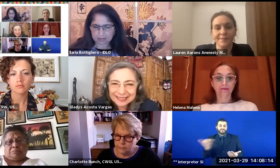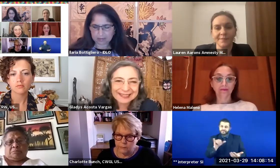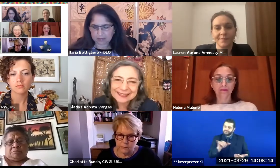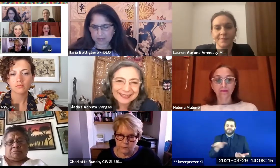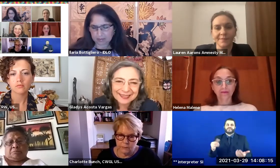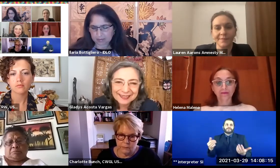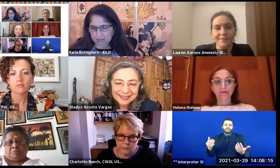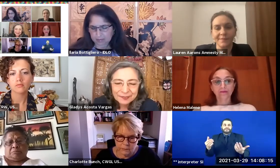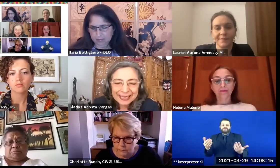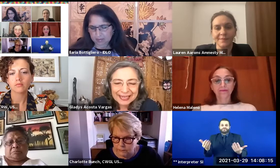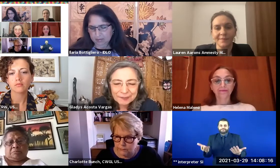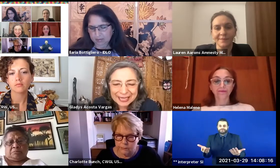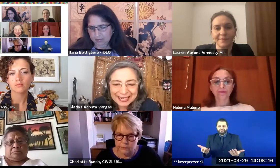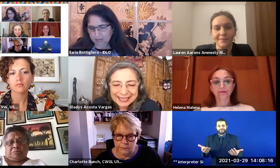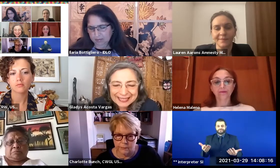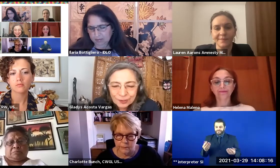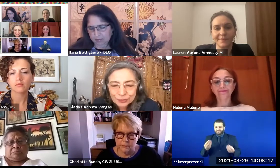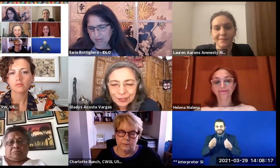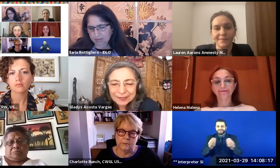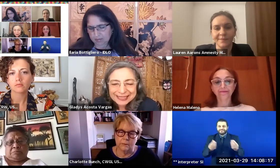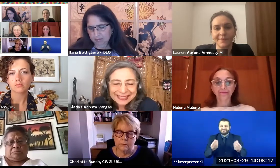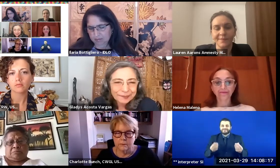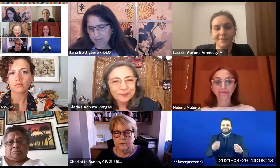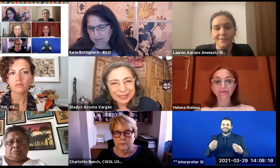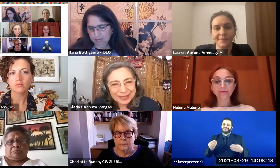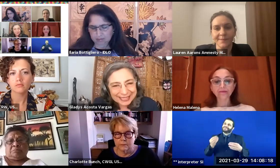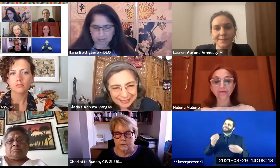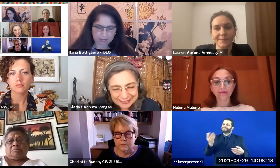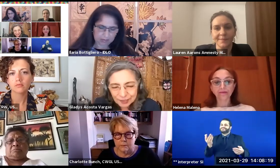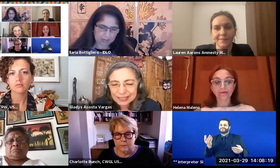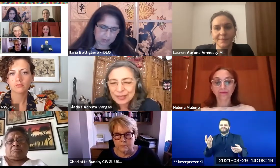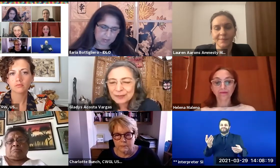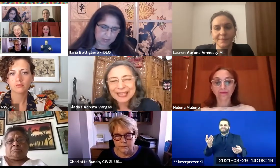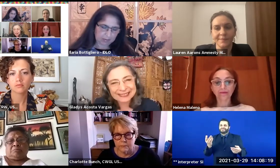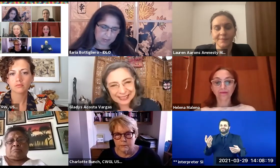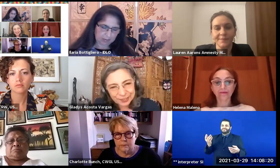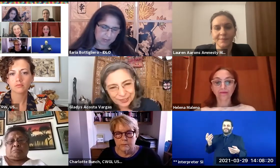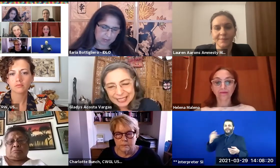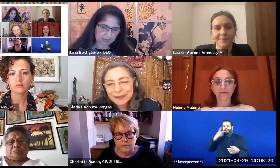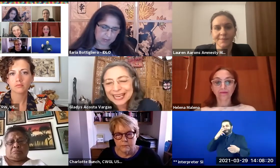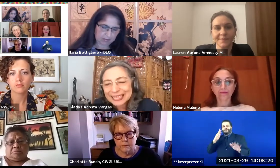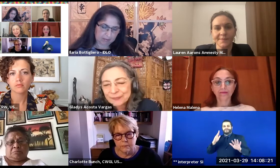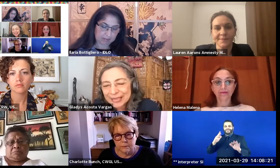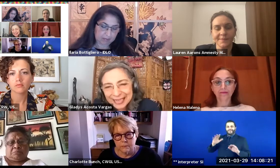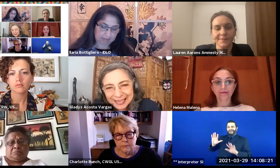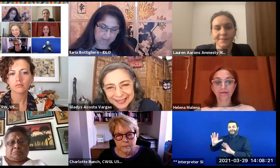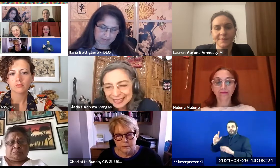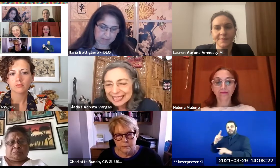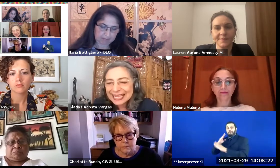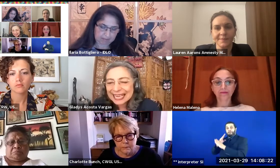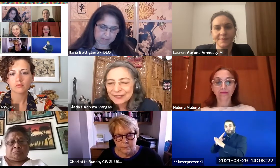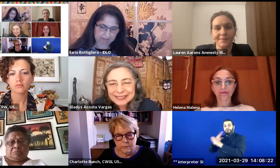debida diligencia para no solamente prevenir, sino también para sancionar y para